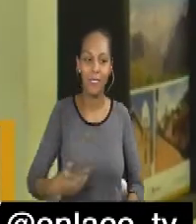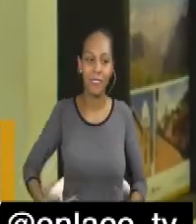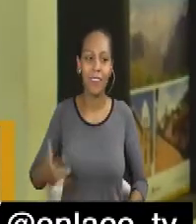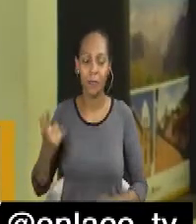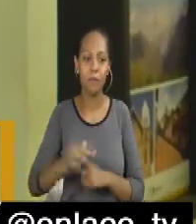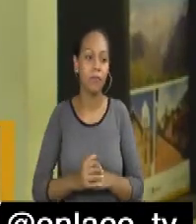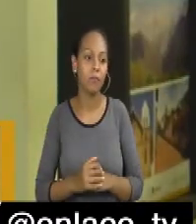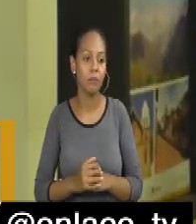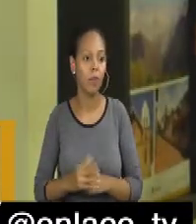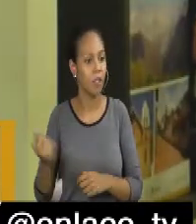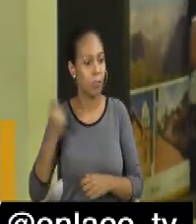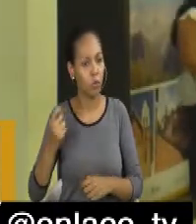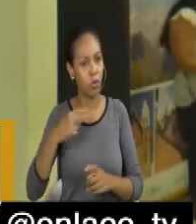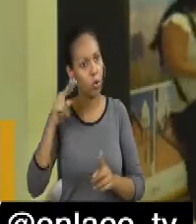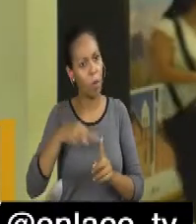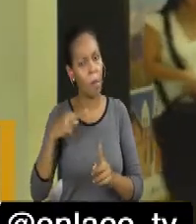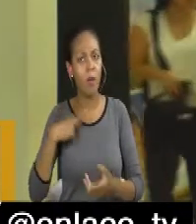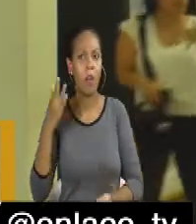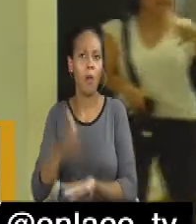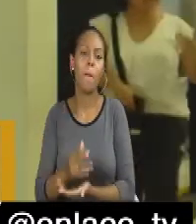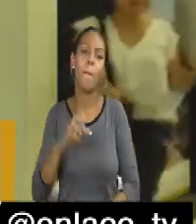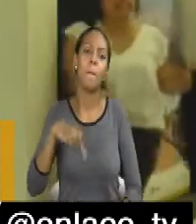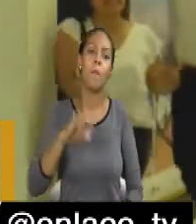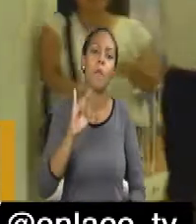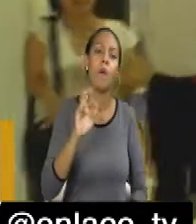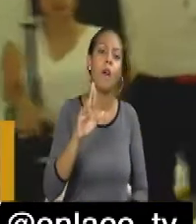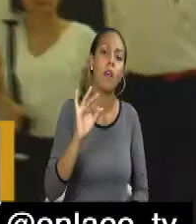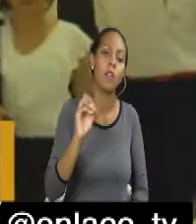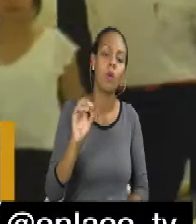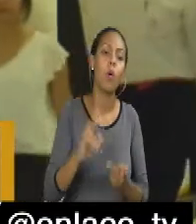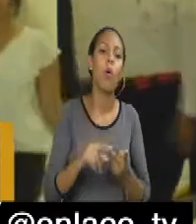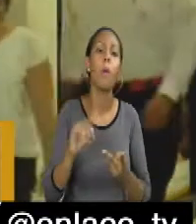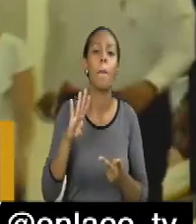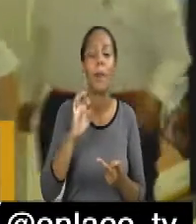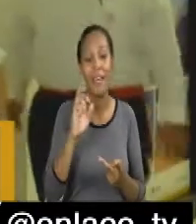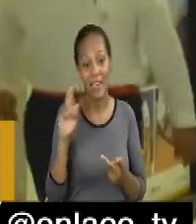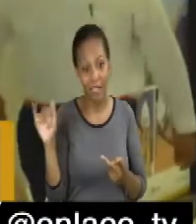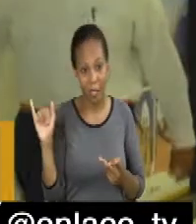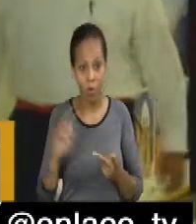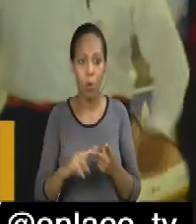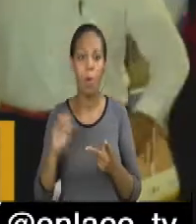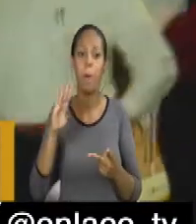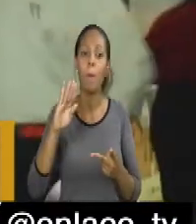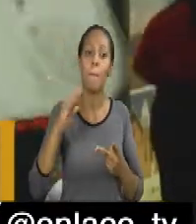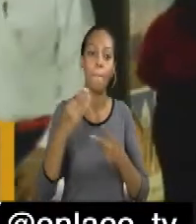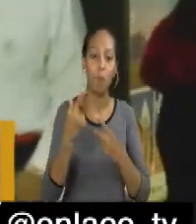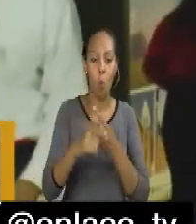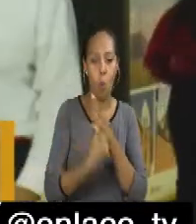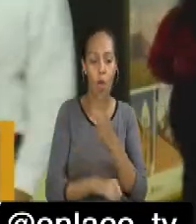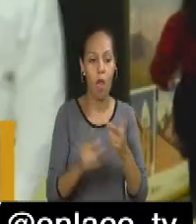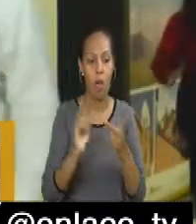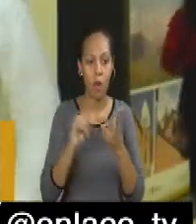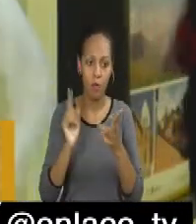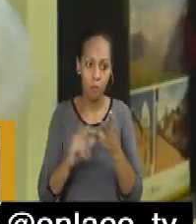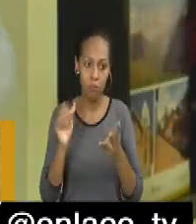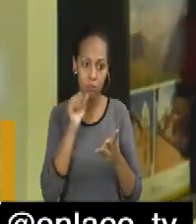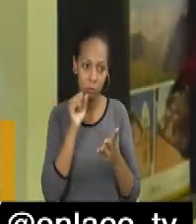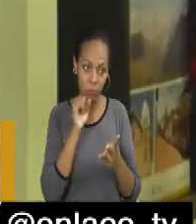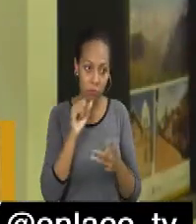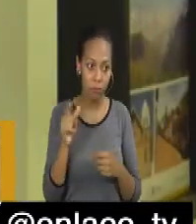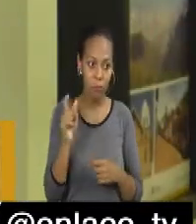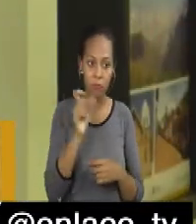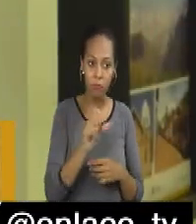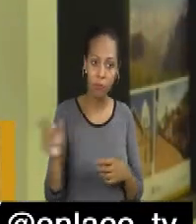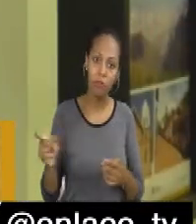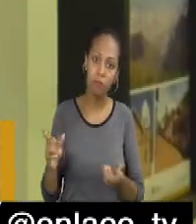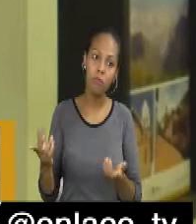2 meses, tanto a Puerto Berrío, Puerto Boyacá y Barranca, en donde las fuerzas vivas, los empresarios, las